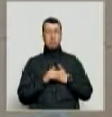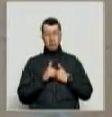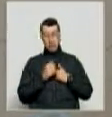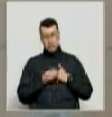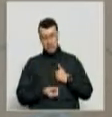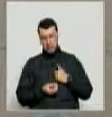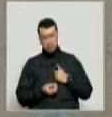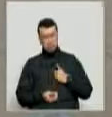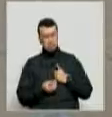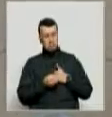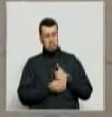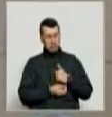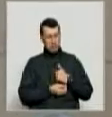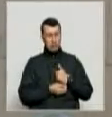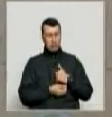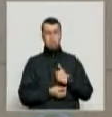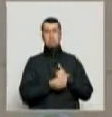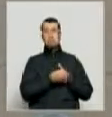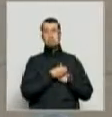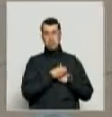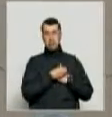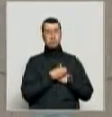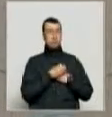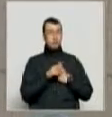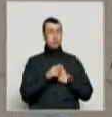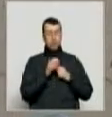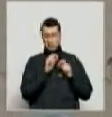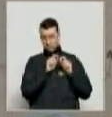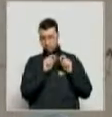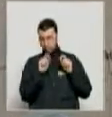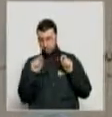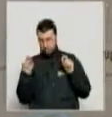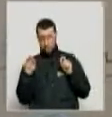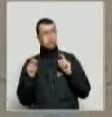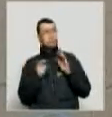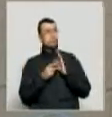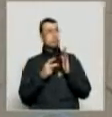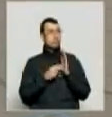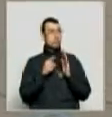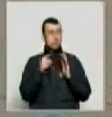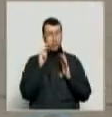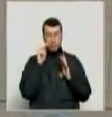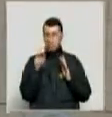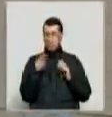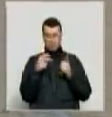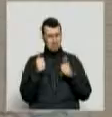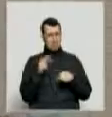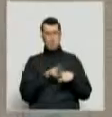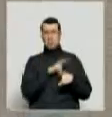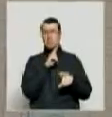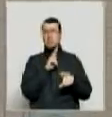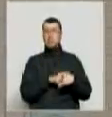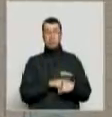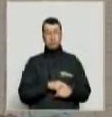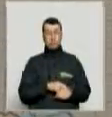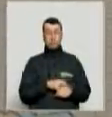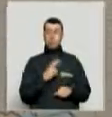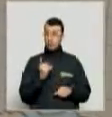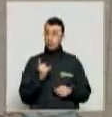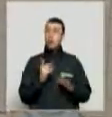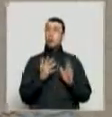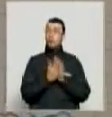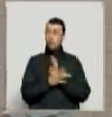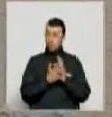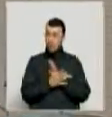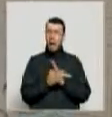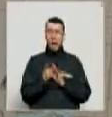demás cavidades eléctricas, sobre todo los ventrículos, y es esta rayita más larga que vemos, la cual está de un tamaño adecuado y nos emite una información de que el ventrículo